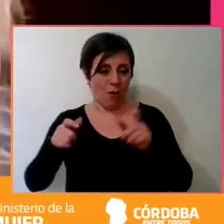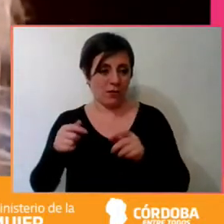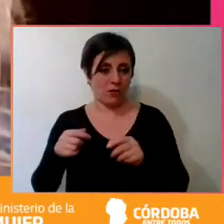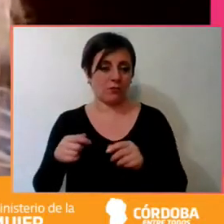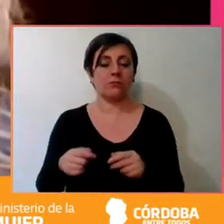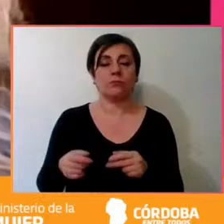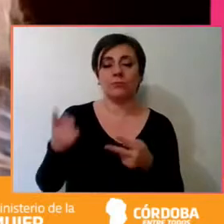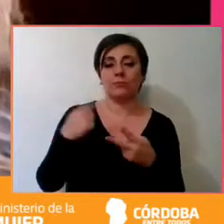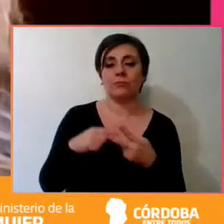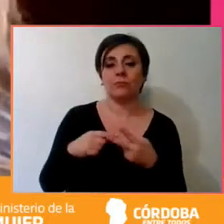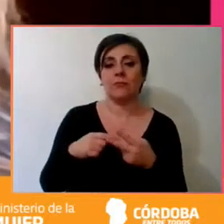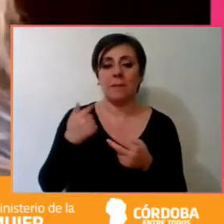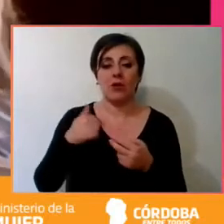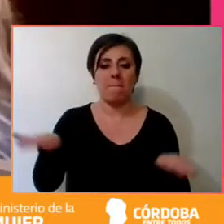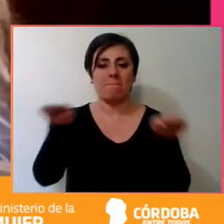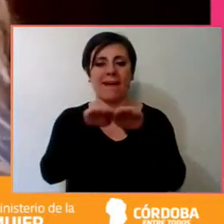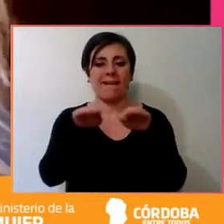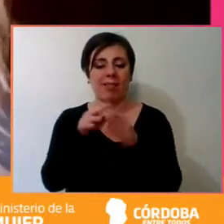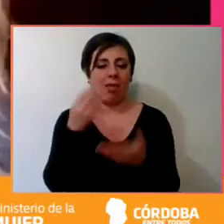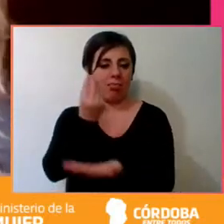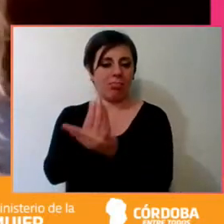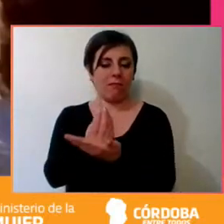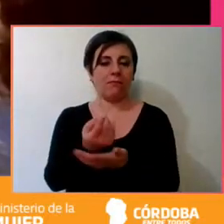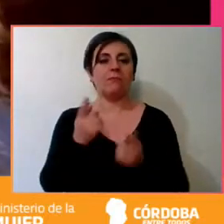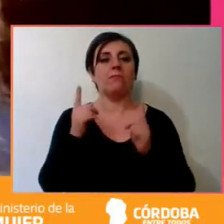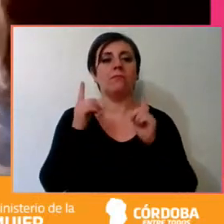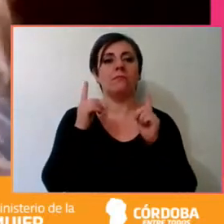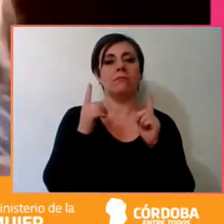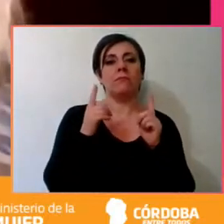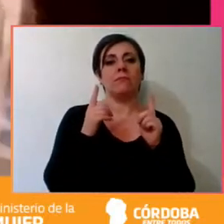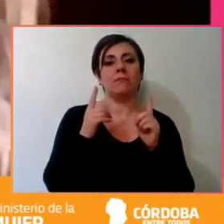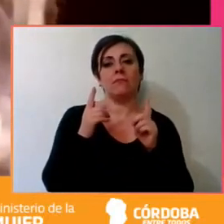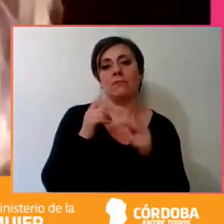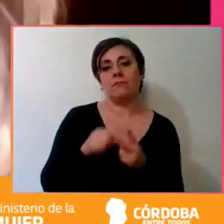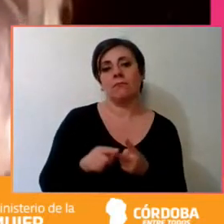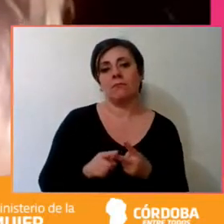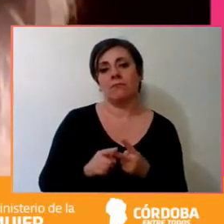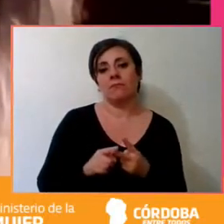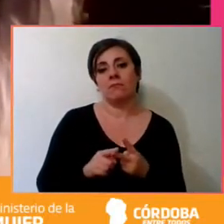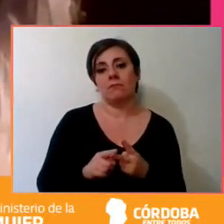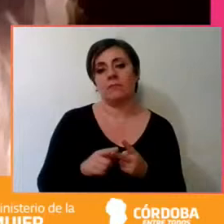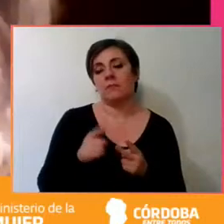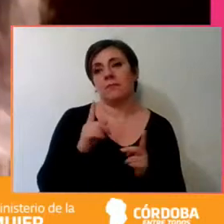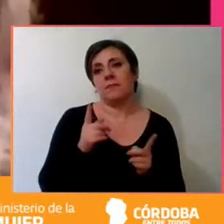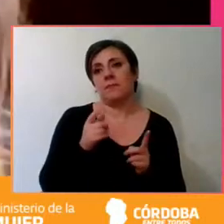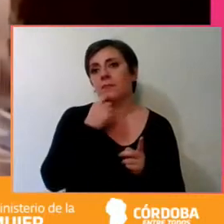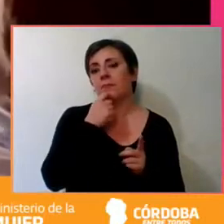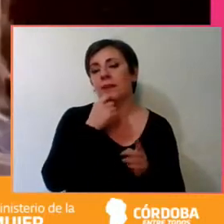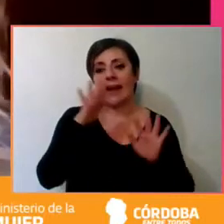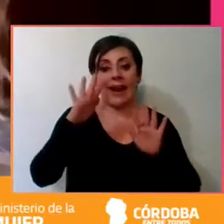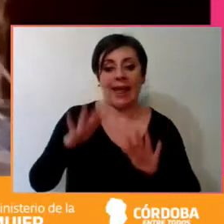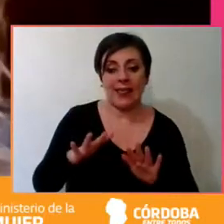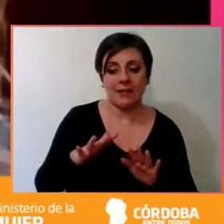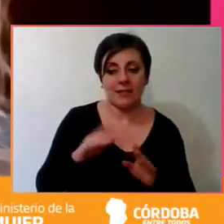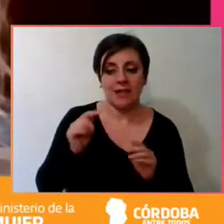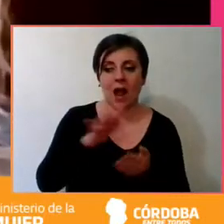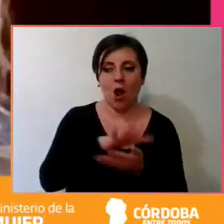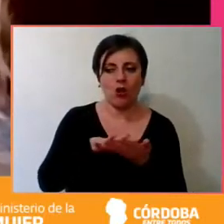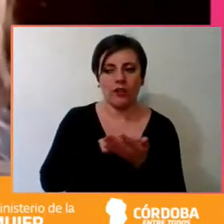esta paridad. Tiene el elemento de que no es lo mismo llegar que quedarse, y por eso las condiciones